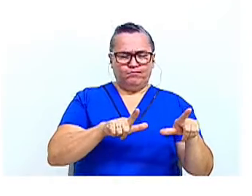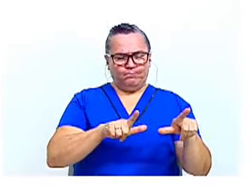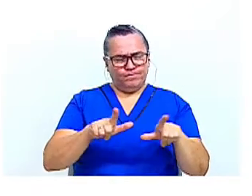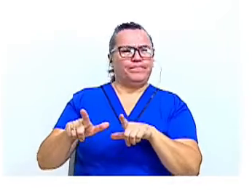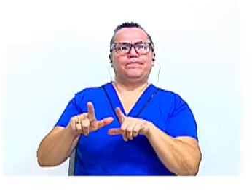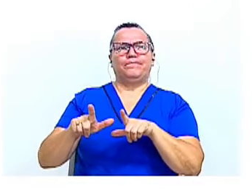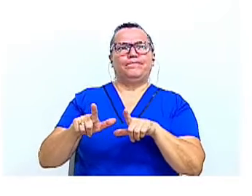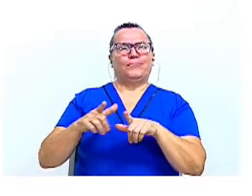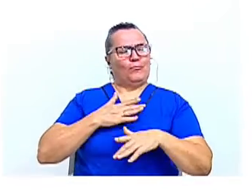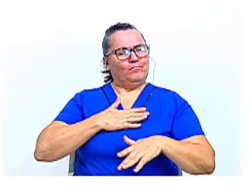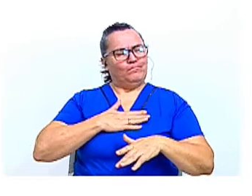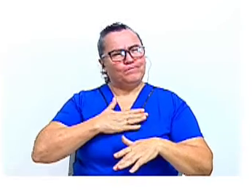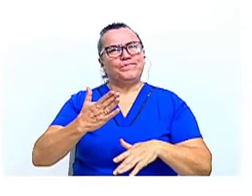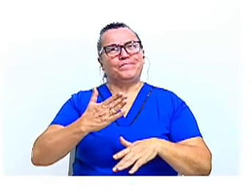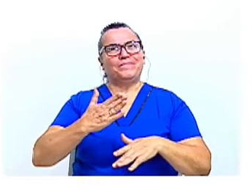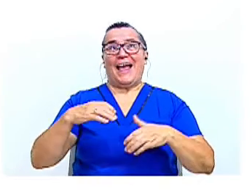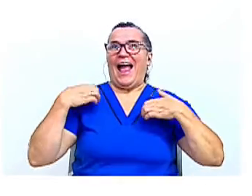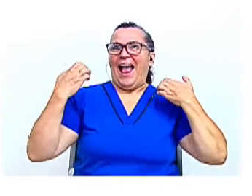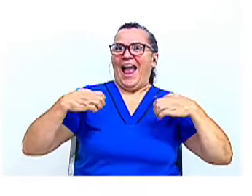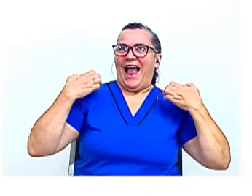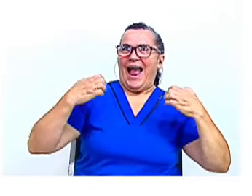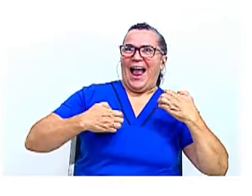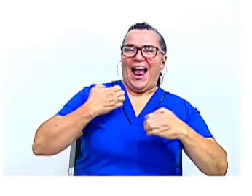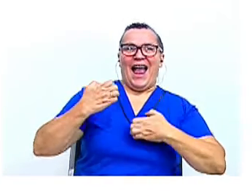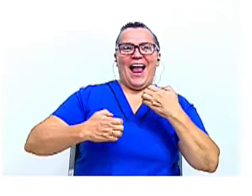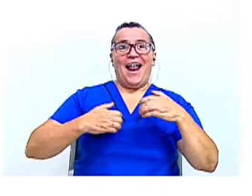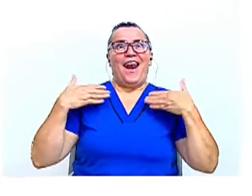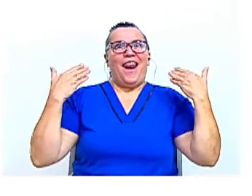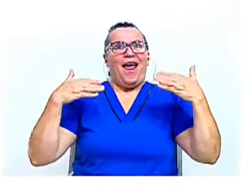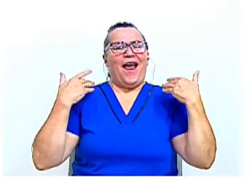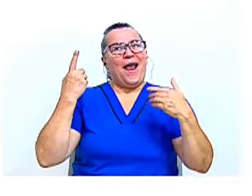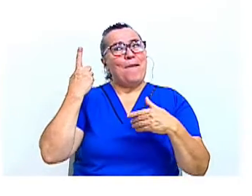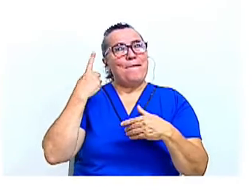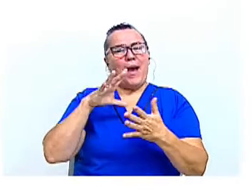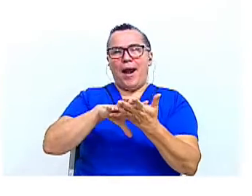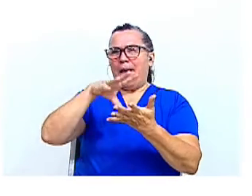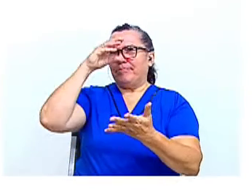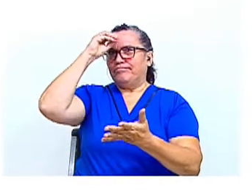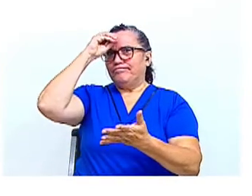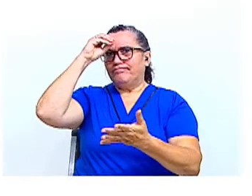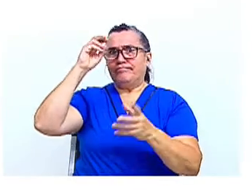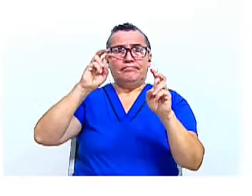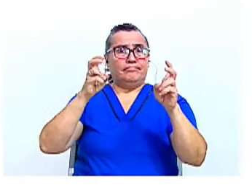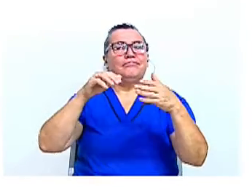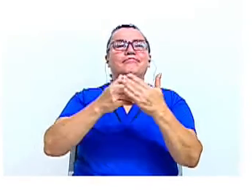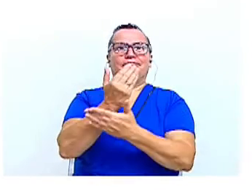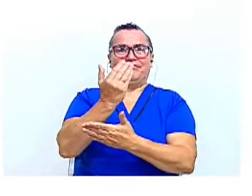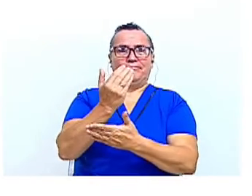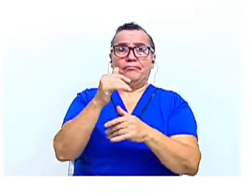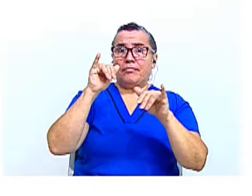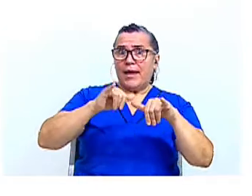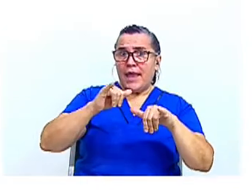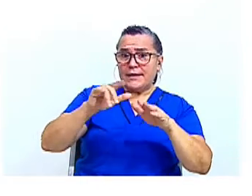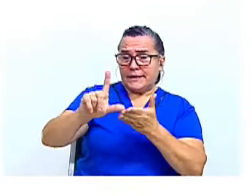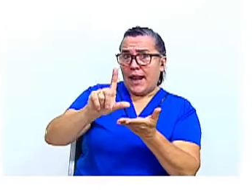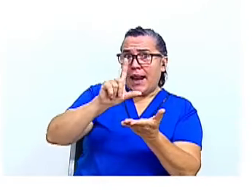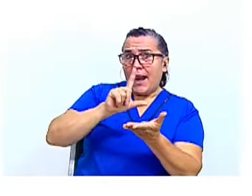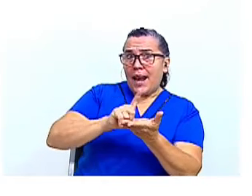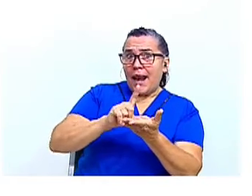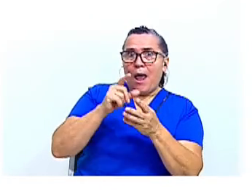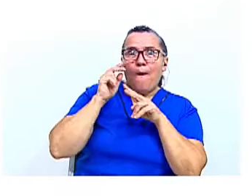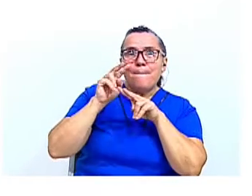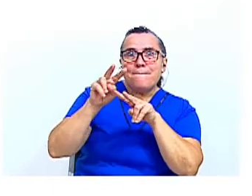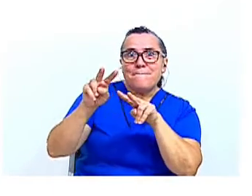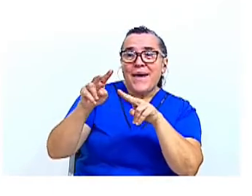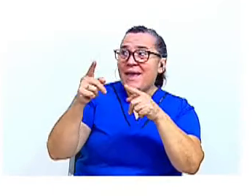disposición, con toda la alegría, el entusiasmo de aprender un tema nuevo. Y así es, durante esta clase, como pueden